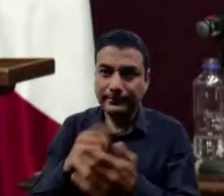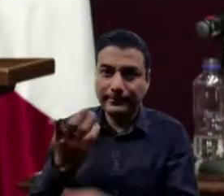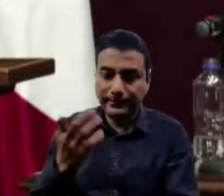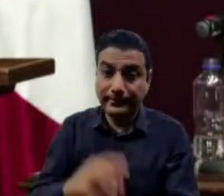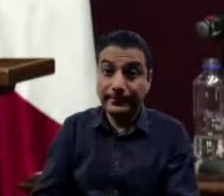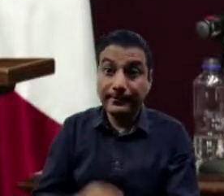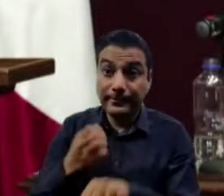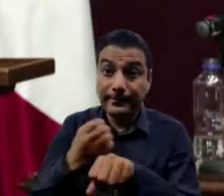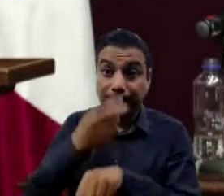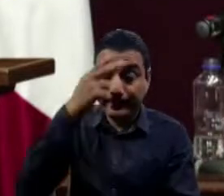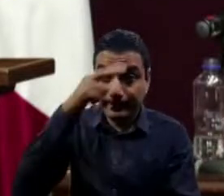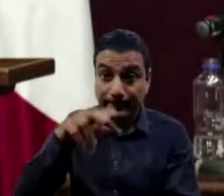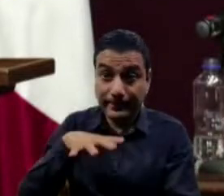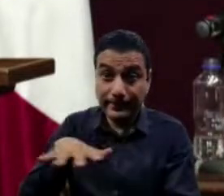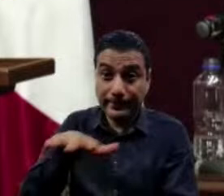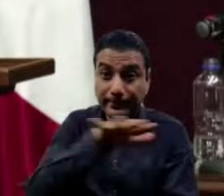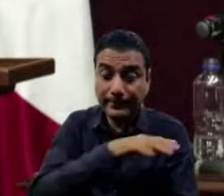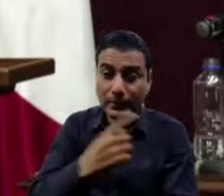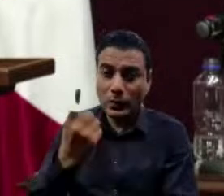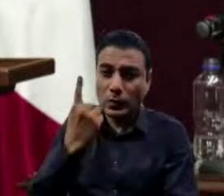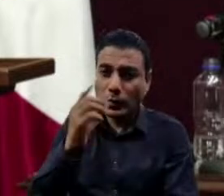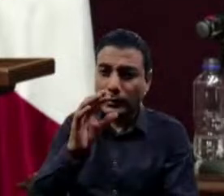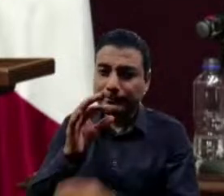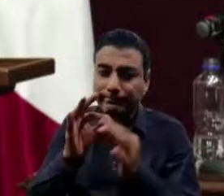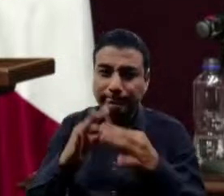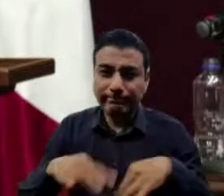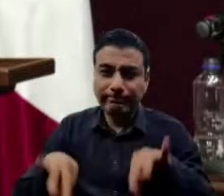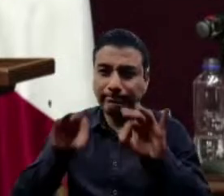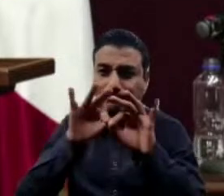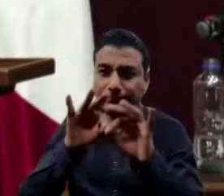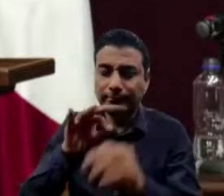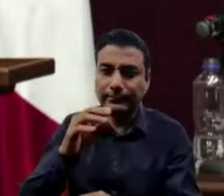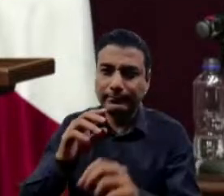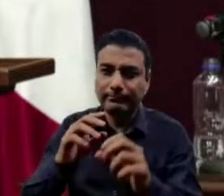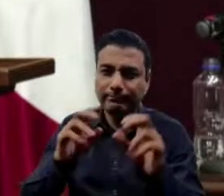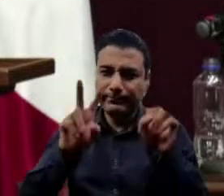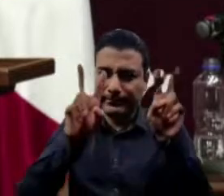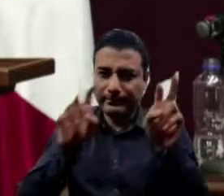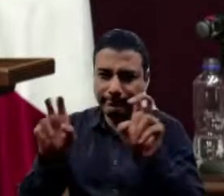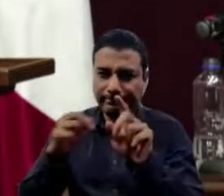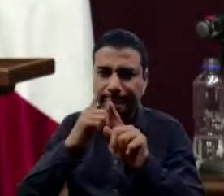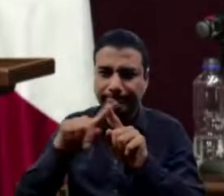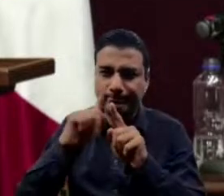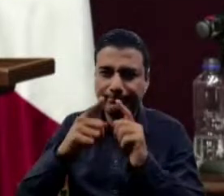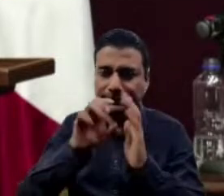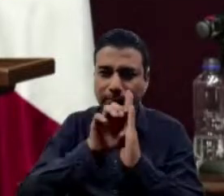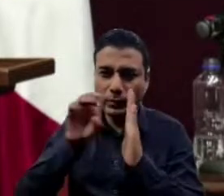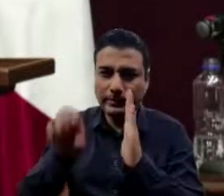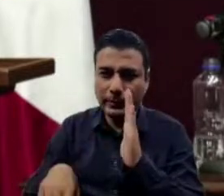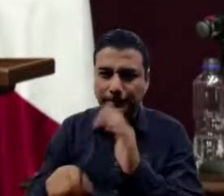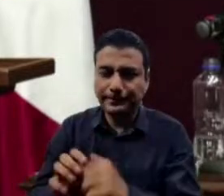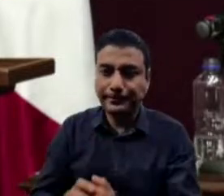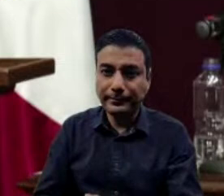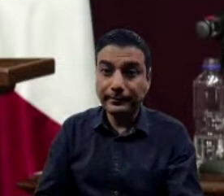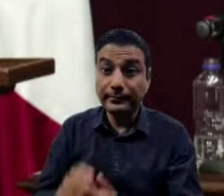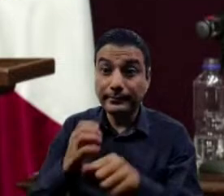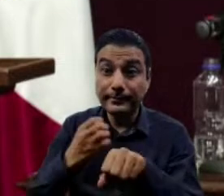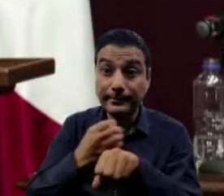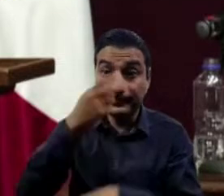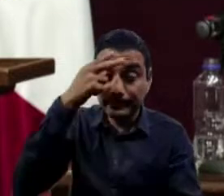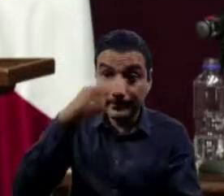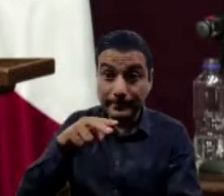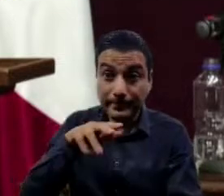entidad federativa es uno de los mayores referentes a nivel nacional en diferentes materias. Ejemplo de ello es el hecho que en el Estado